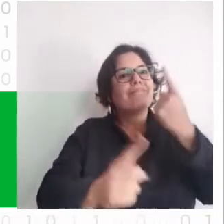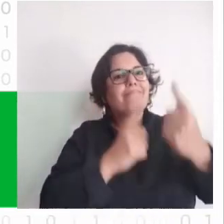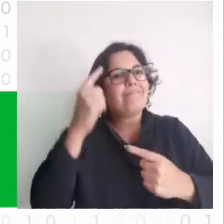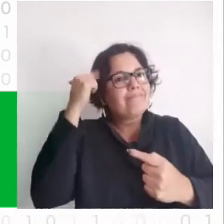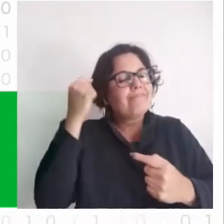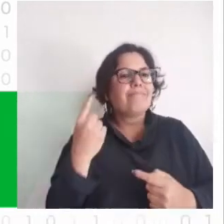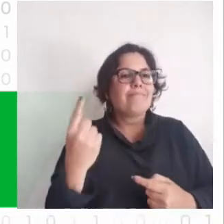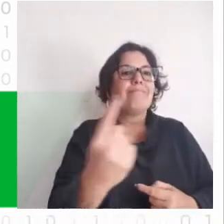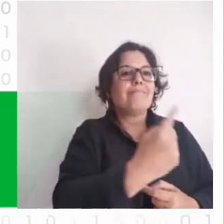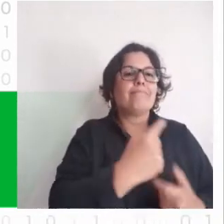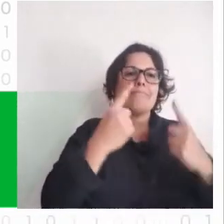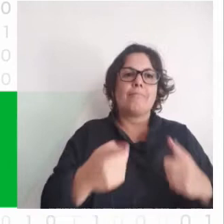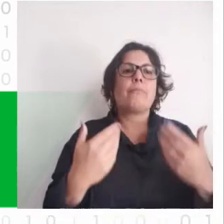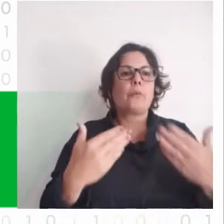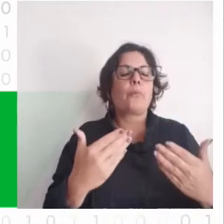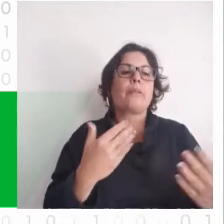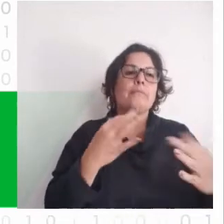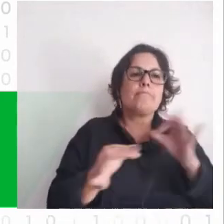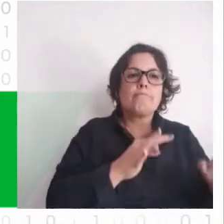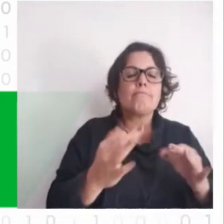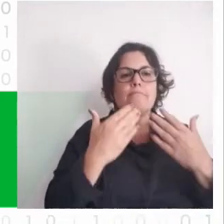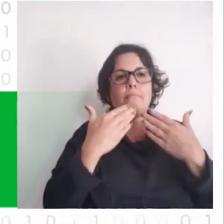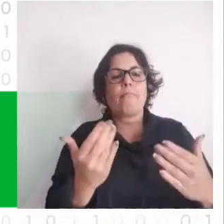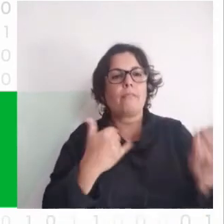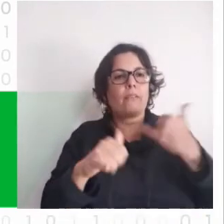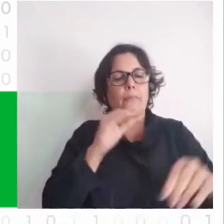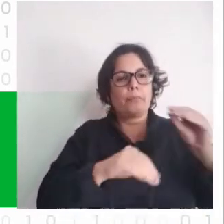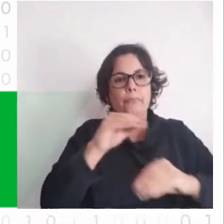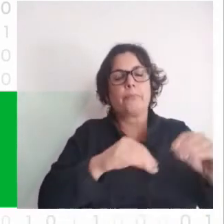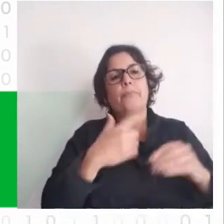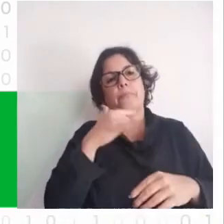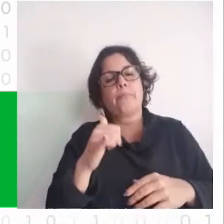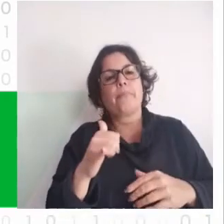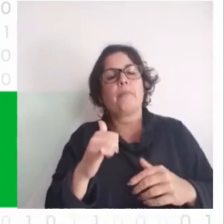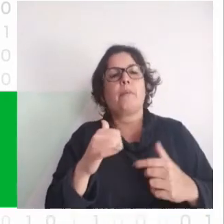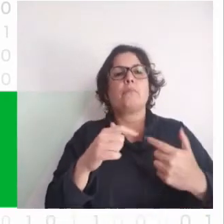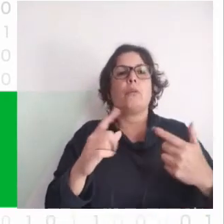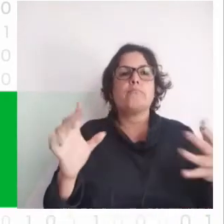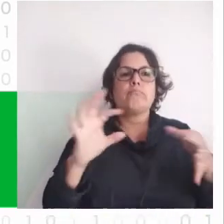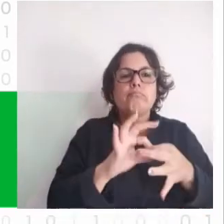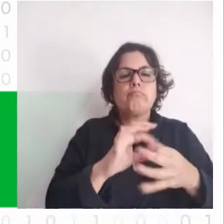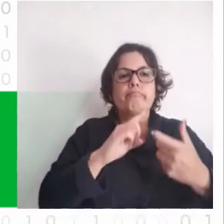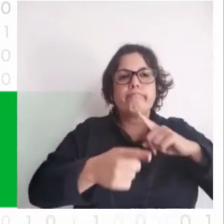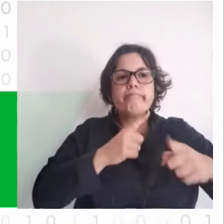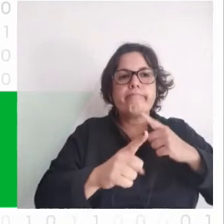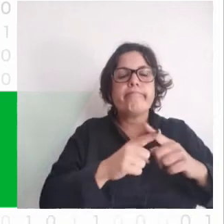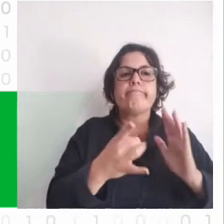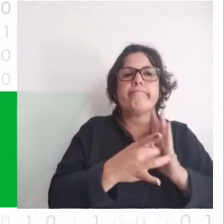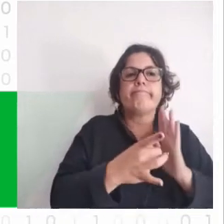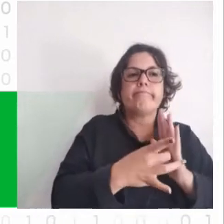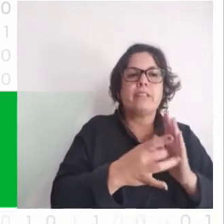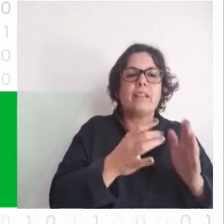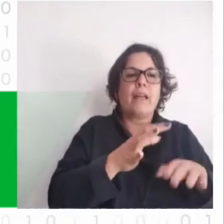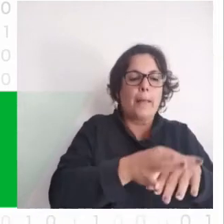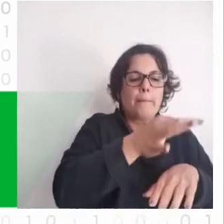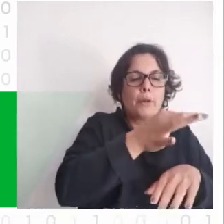que pueden ser explicadas a través de los datos. Por ejemplo, la correlación que existe en la calidad de embriones con la cantidad de